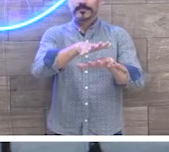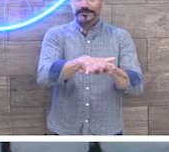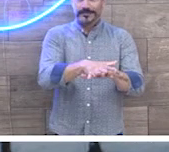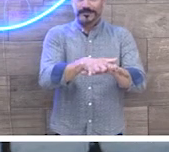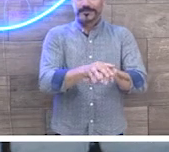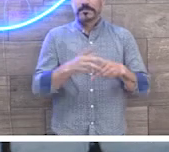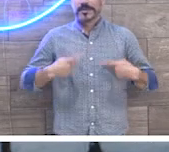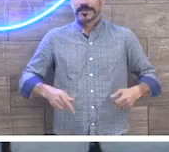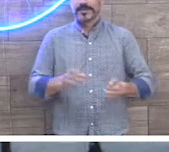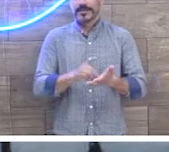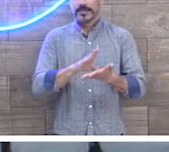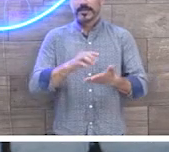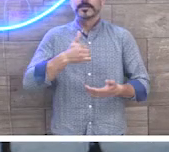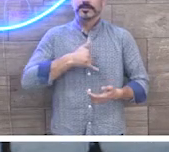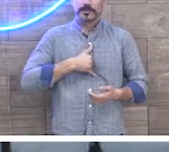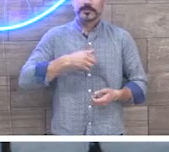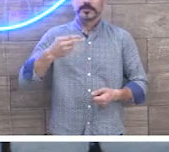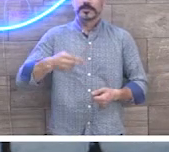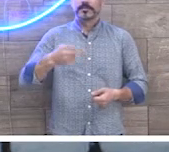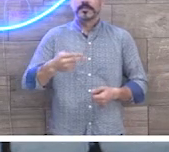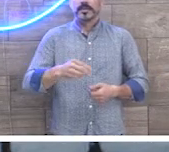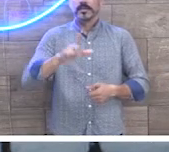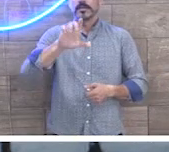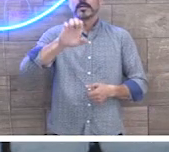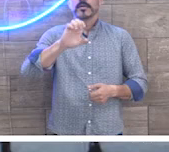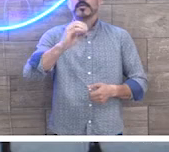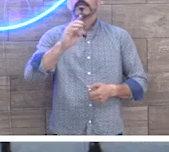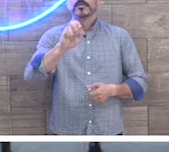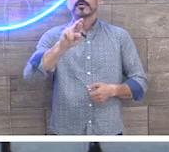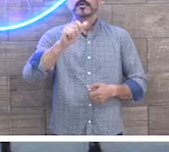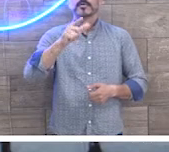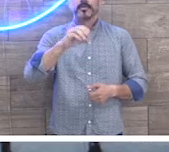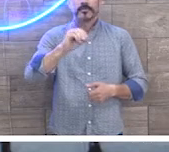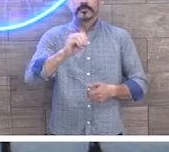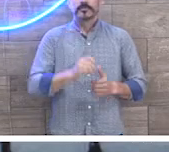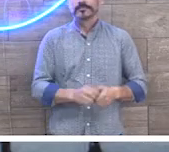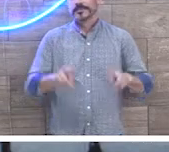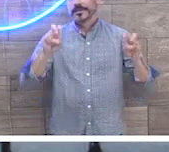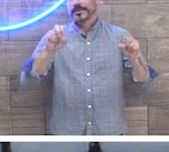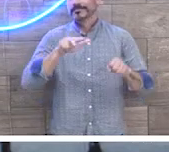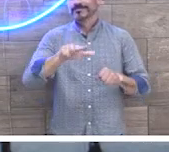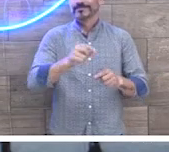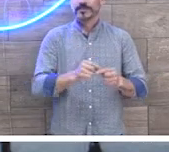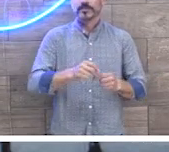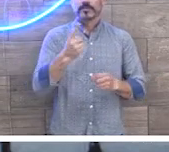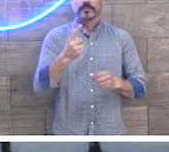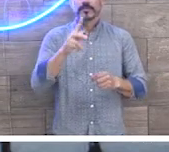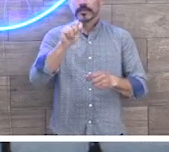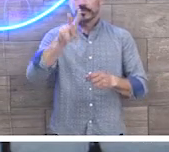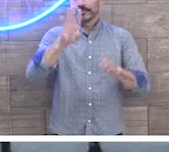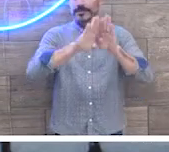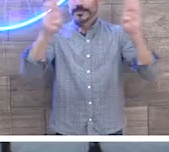Vargas Vallejo, agradeciendo el favor de su atención a través de Telewap 18.1 de su televisión abierta. Y pues